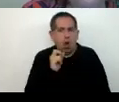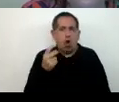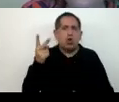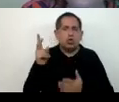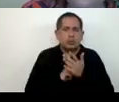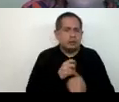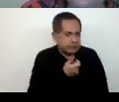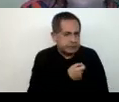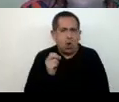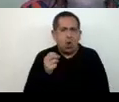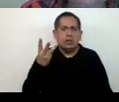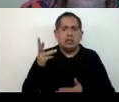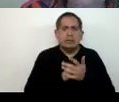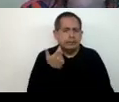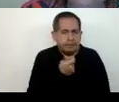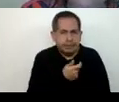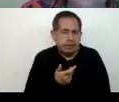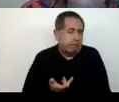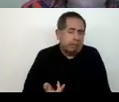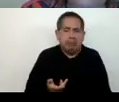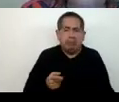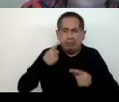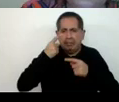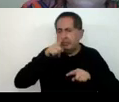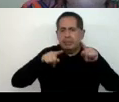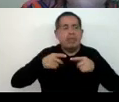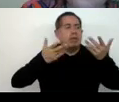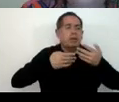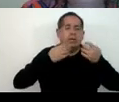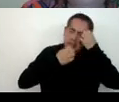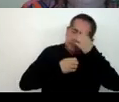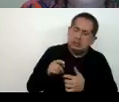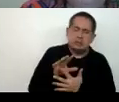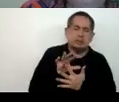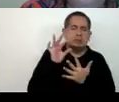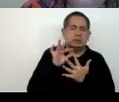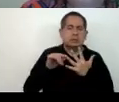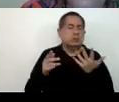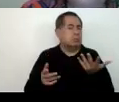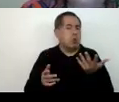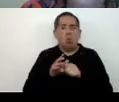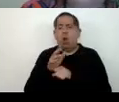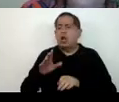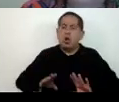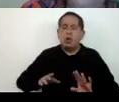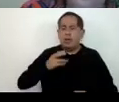para 3 meses. Y de acuerdo a los criterios médicos de elegibilidad, pues se va a decidir cuál es el que más le conviene a